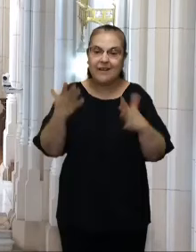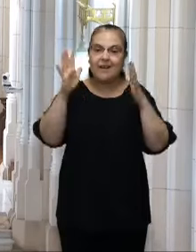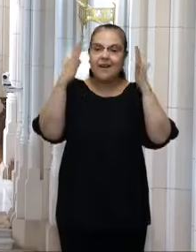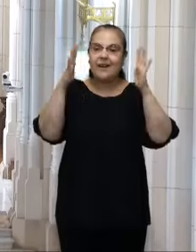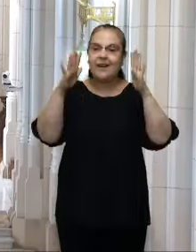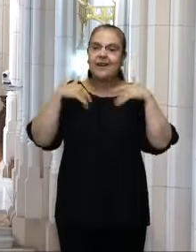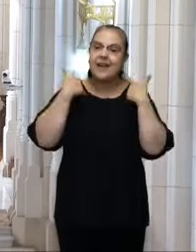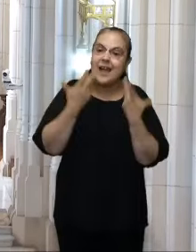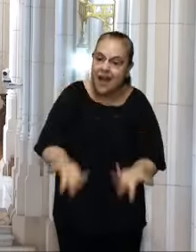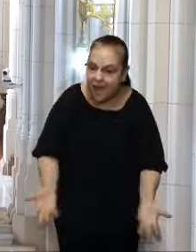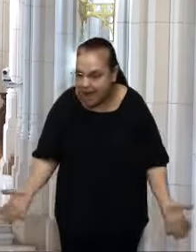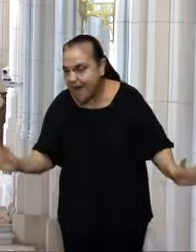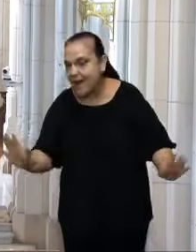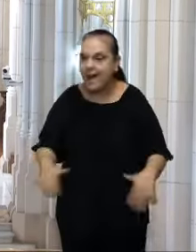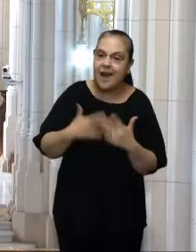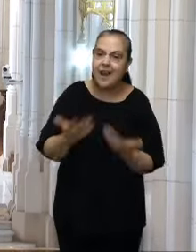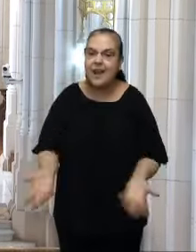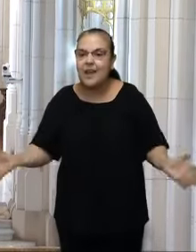Aleluya,